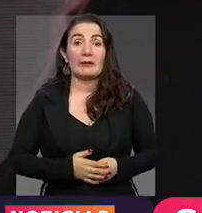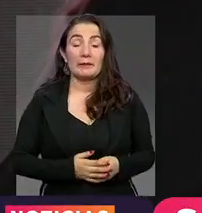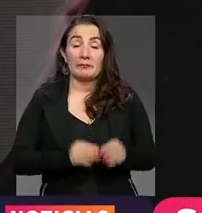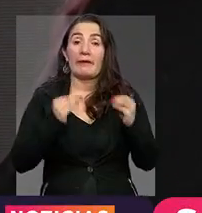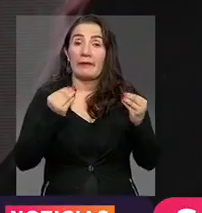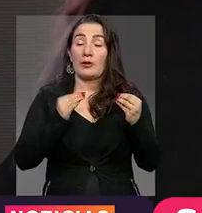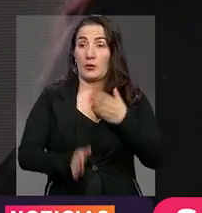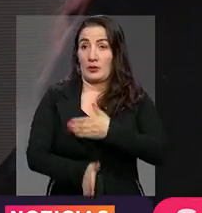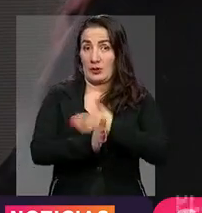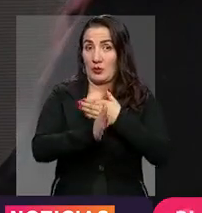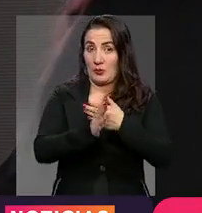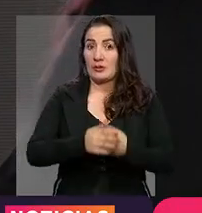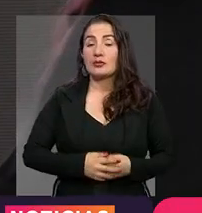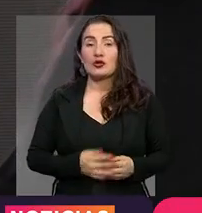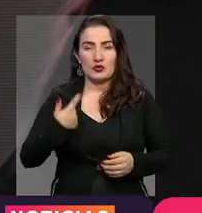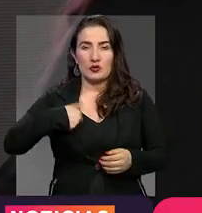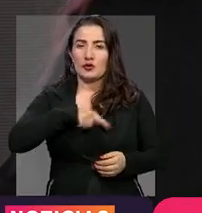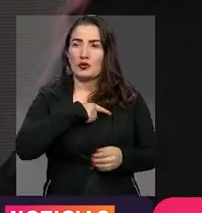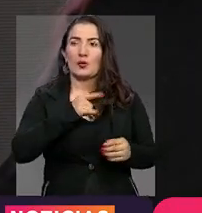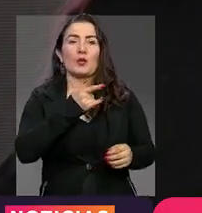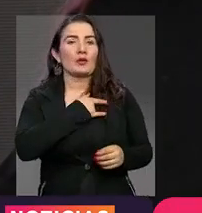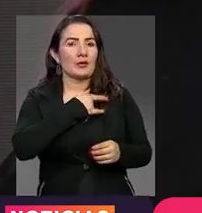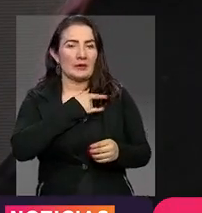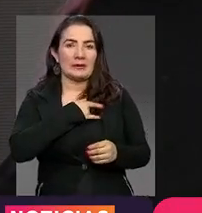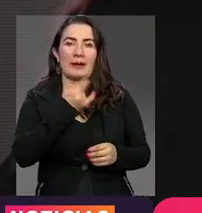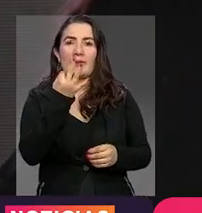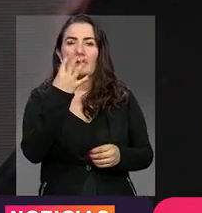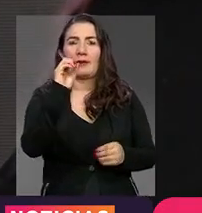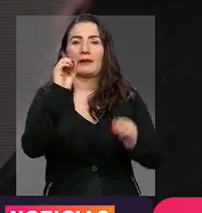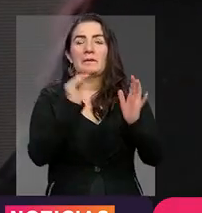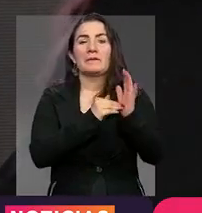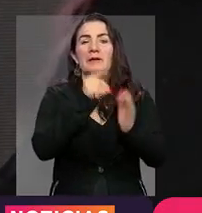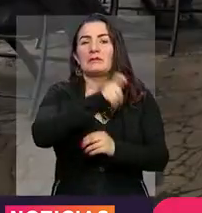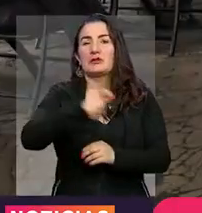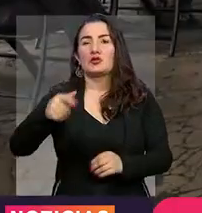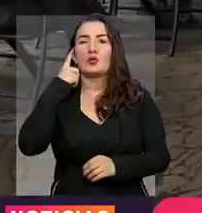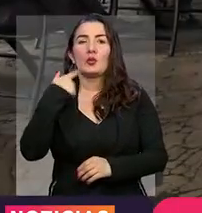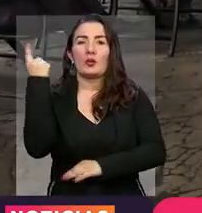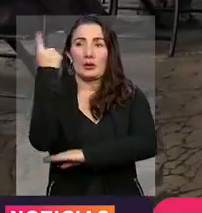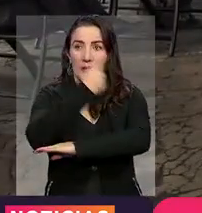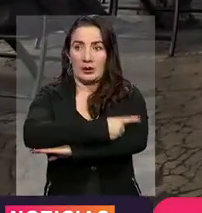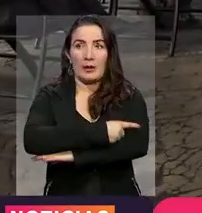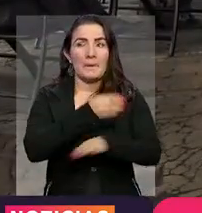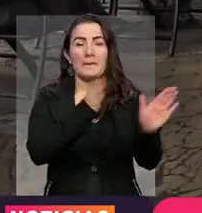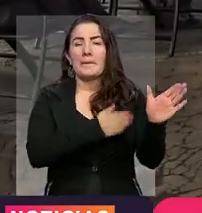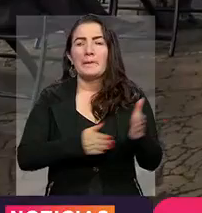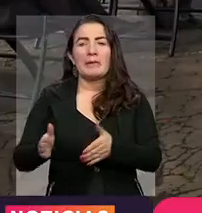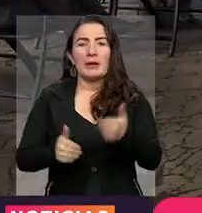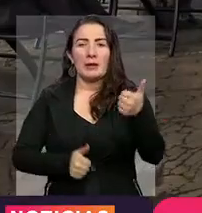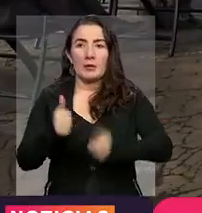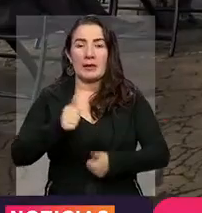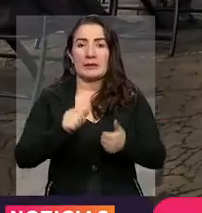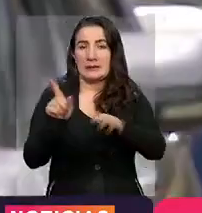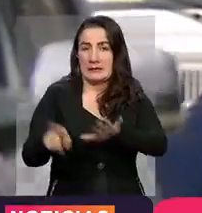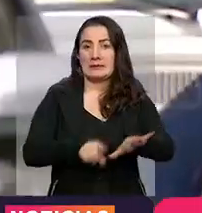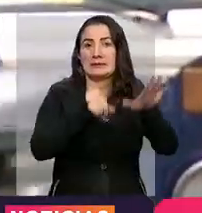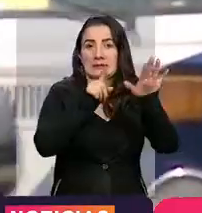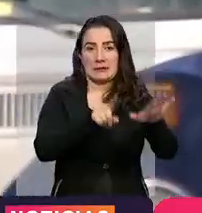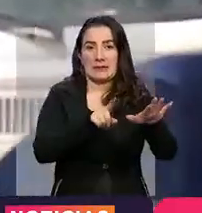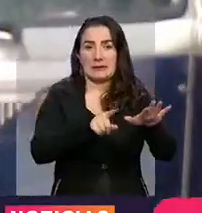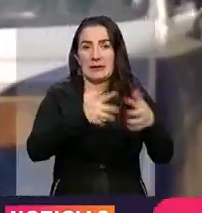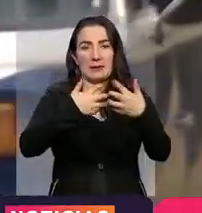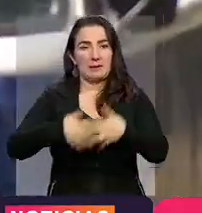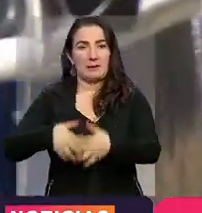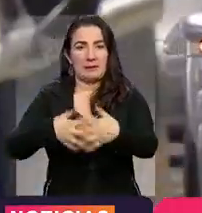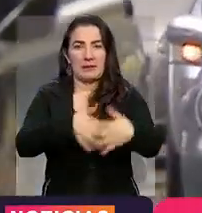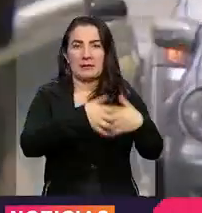para continuarlo, por supuesto. Somos una universidad que mueve 30.000 personas en un día. El plan piloto iniciará con estas 6 empresas y el objetivo